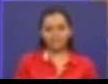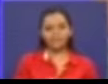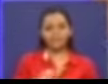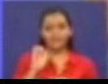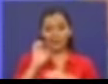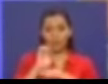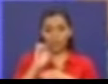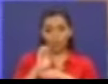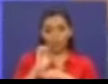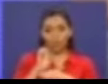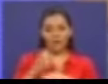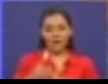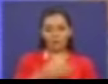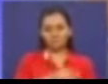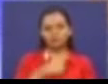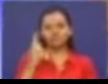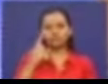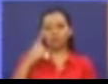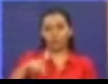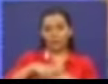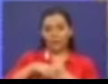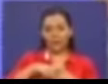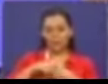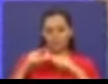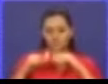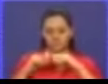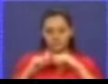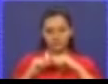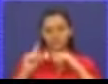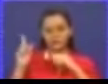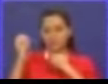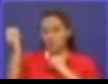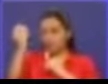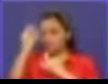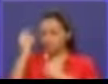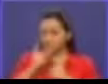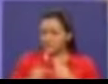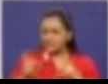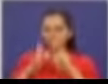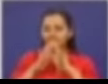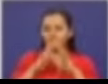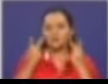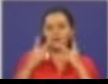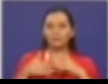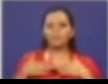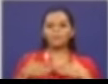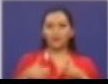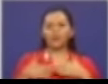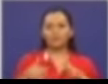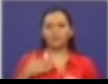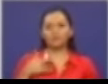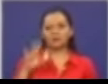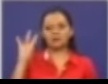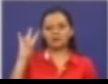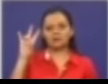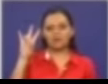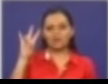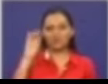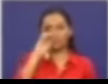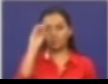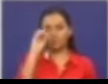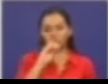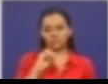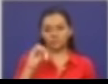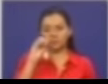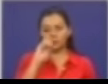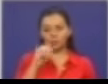porque la otra vez dije que solo era Paraguay. Nos faltaba un poquito de información. También Panamá. Panamá tiene 7% de IVA,